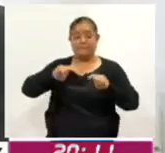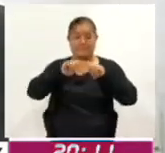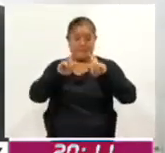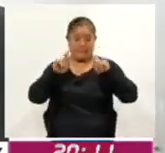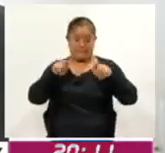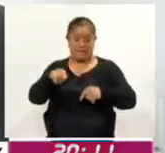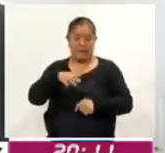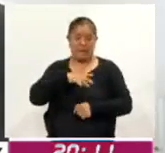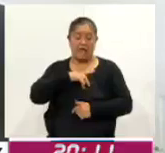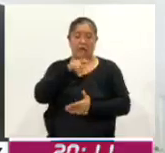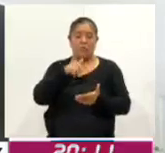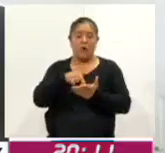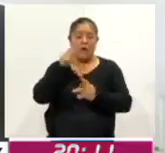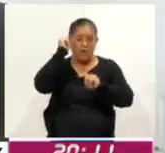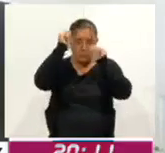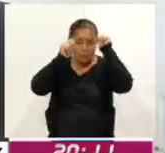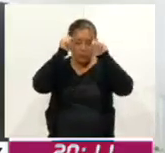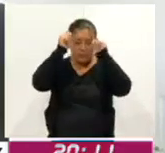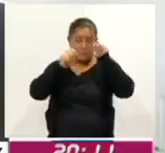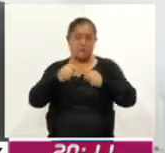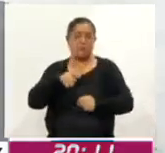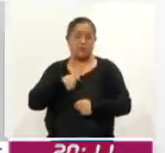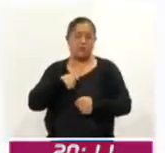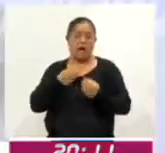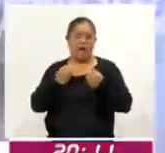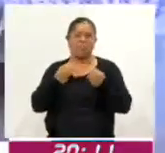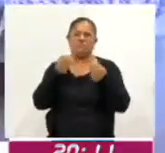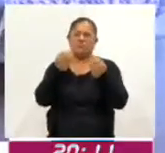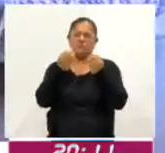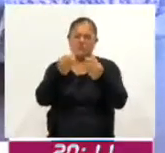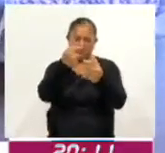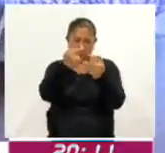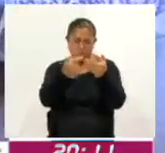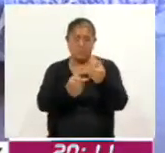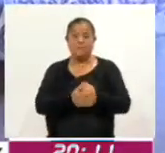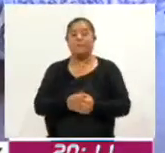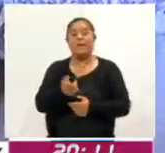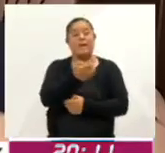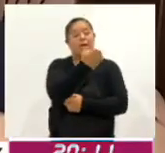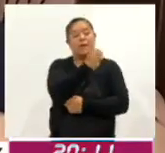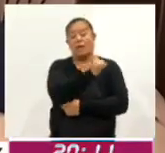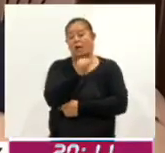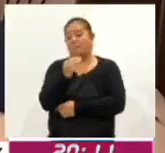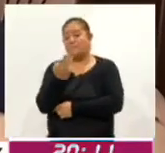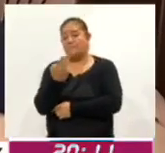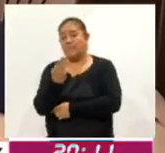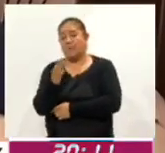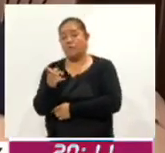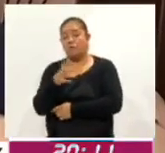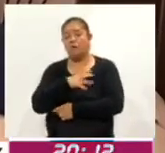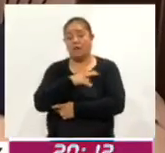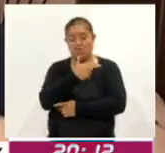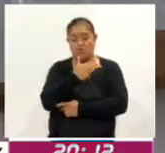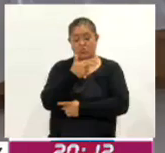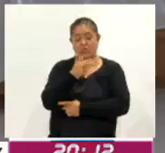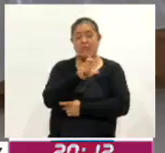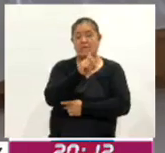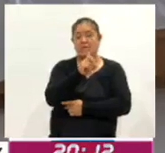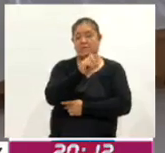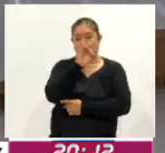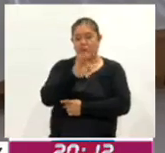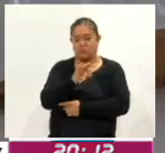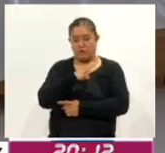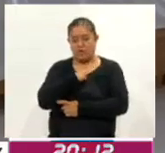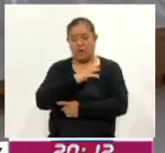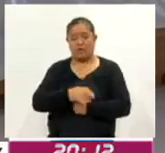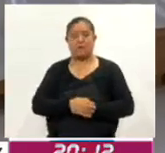lugar turístico, porque tenemos mucho que mostrar. Señaló que de enero a mayo la ocupación hotelera registró un promedio del 30%,